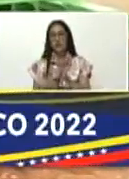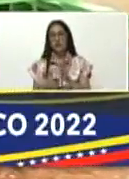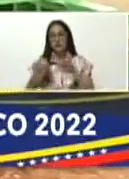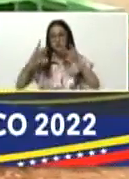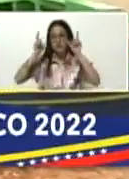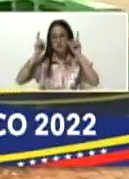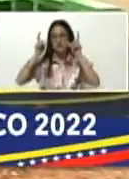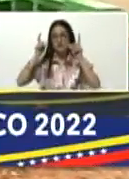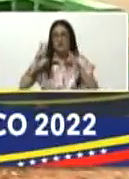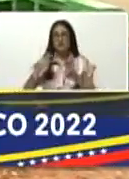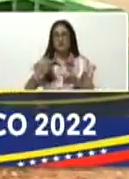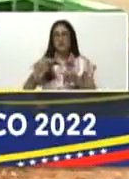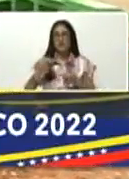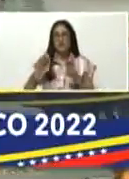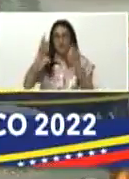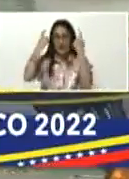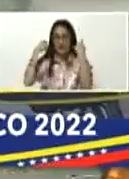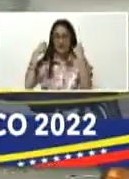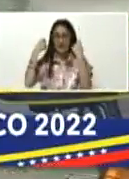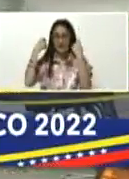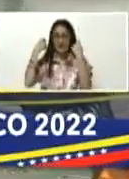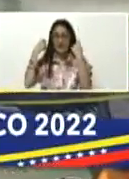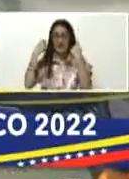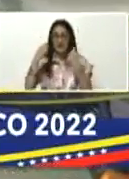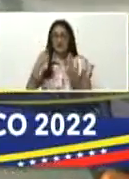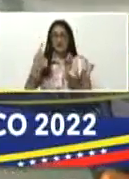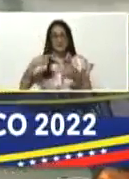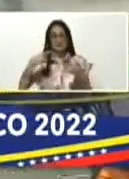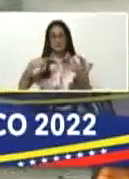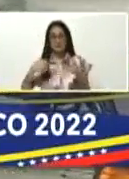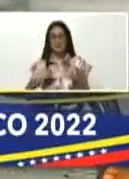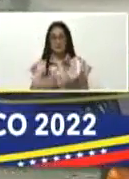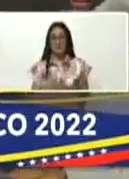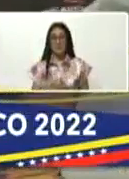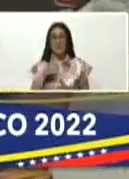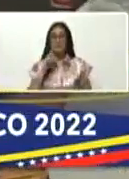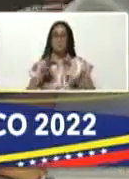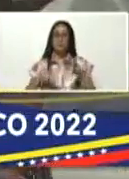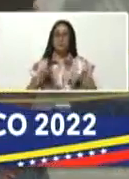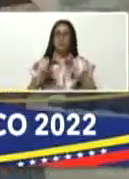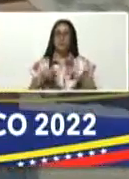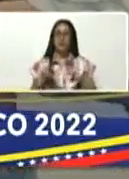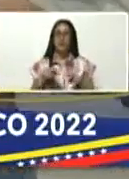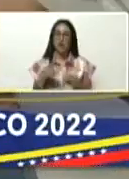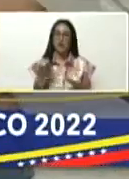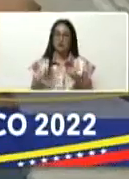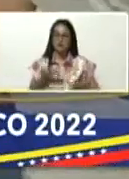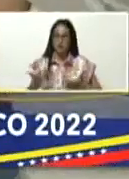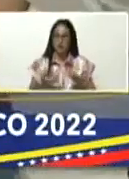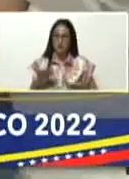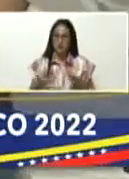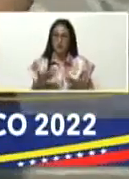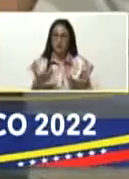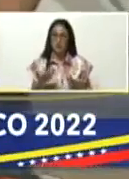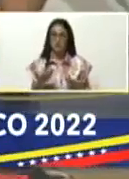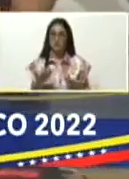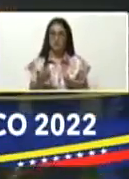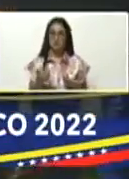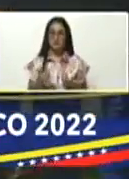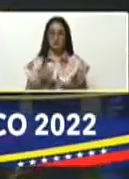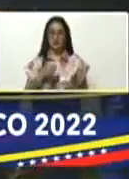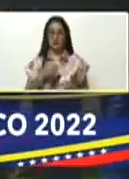ganadería, bovina, caprina, bufalina. Tenemos las exposiciones gastronómicas y cada uno